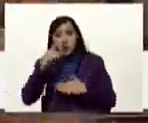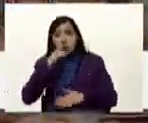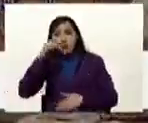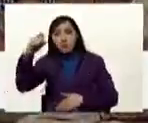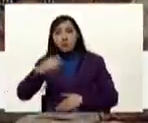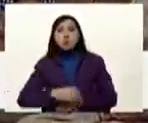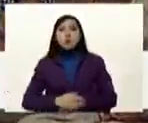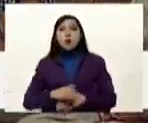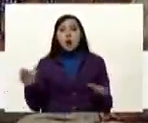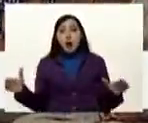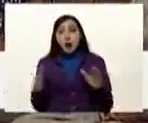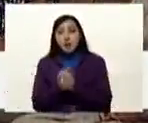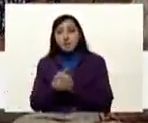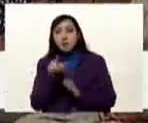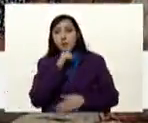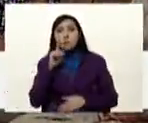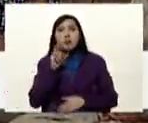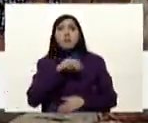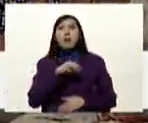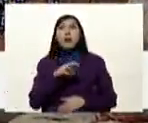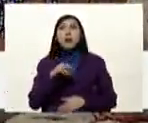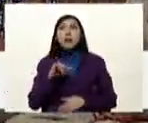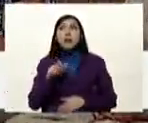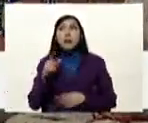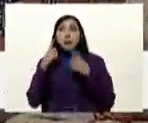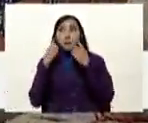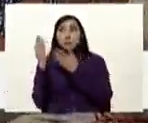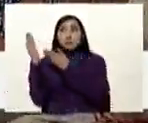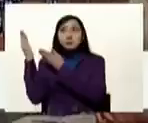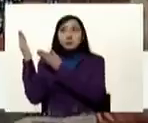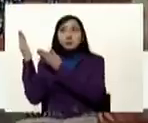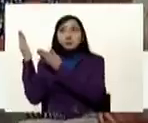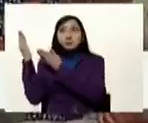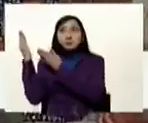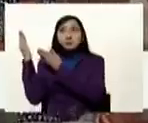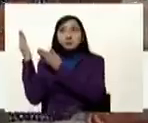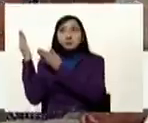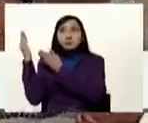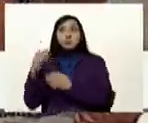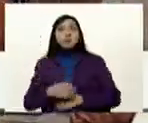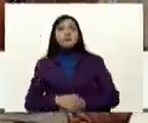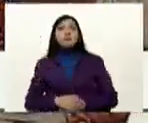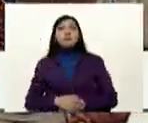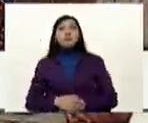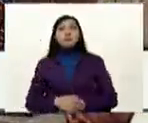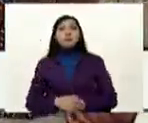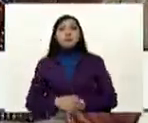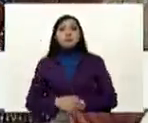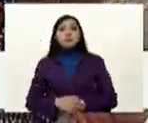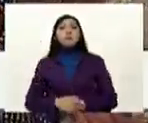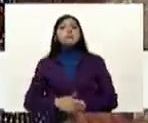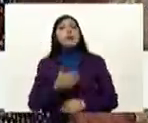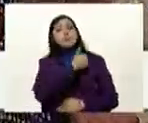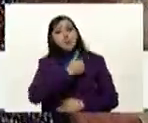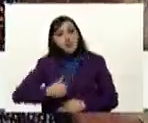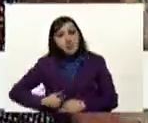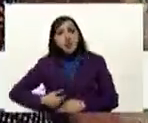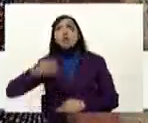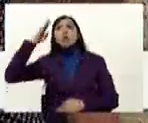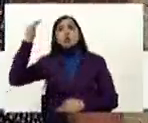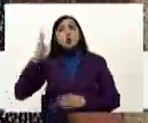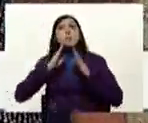amiga María Pópula. Adelante, María, saluda al presidente Nicolás Maduro. Presidente, Dios me lo